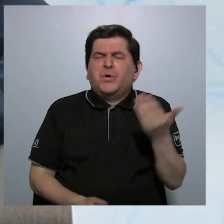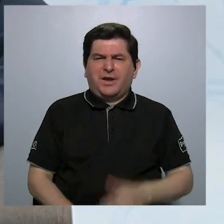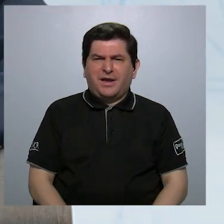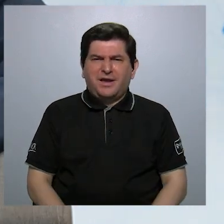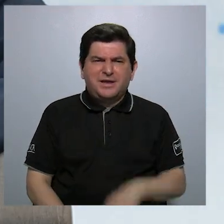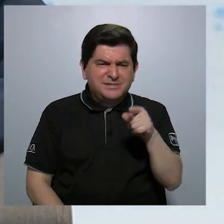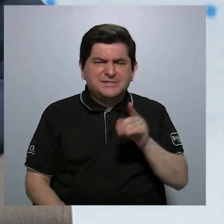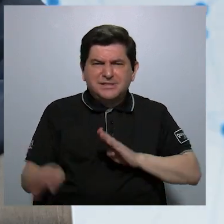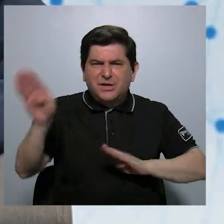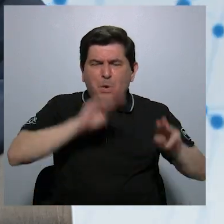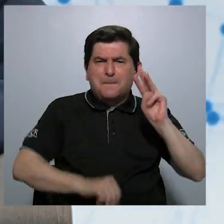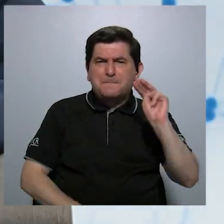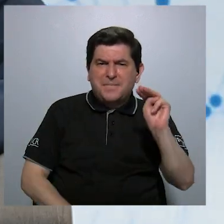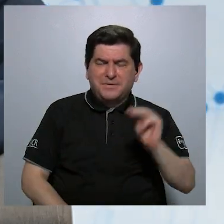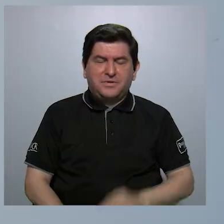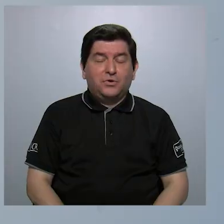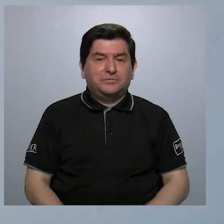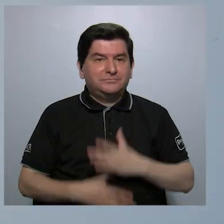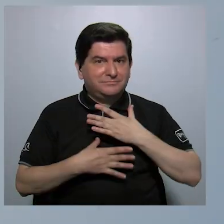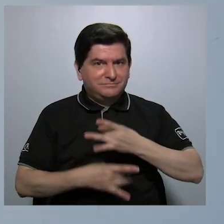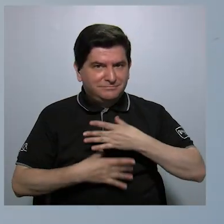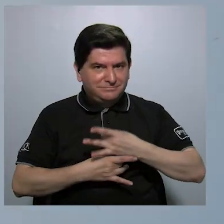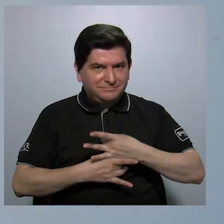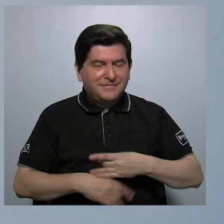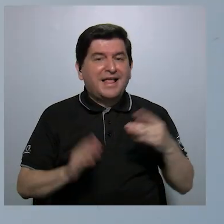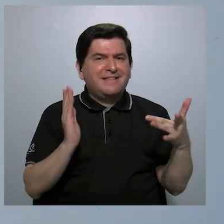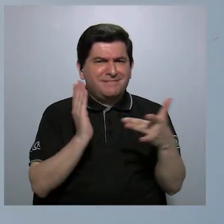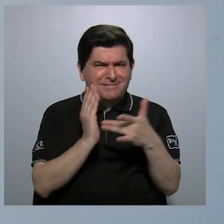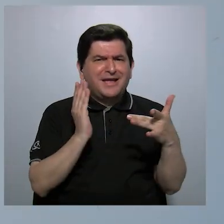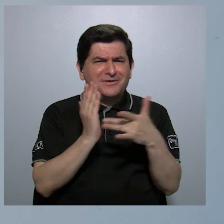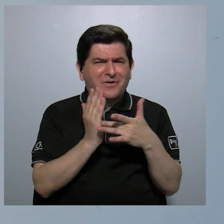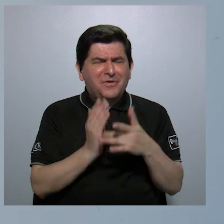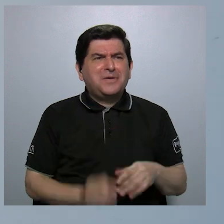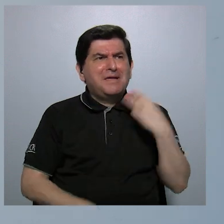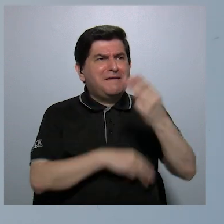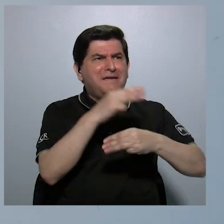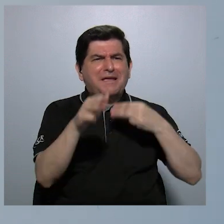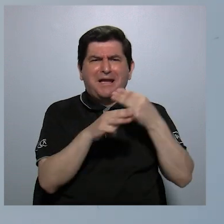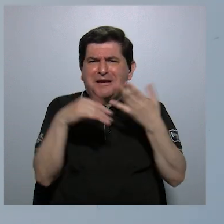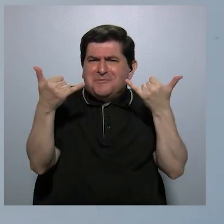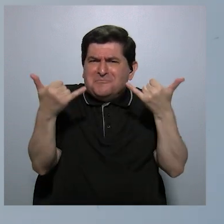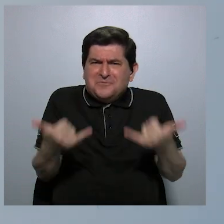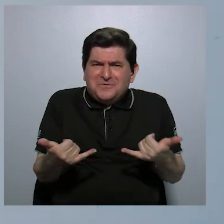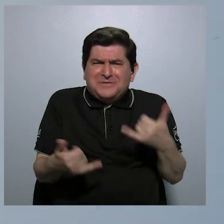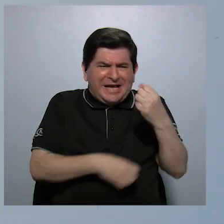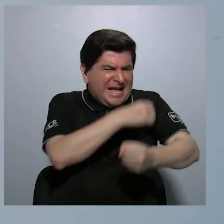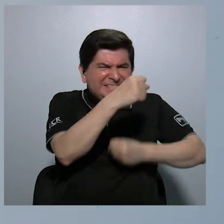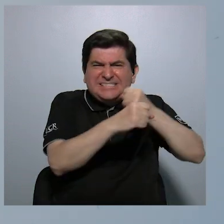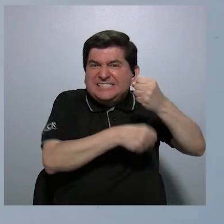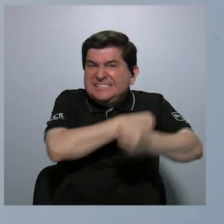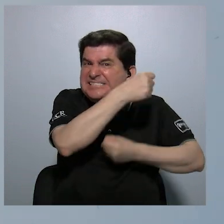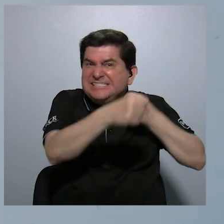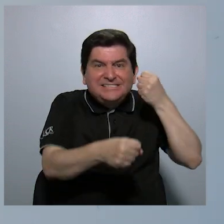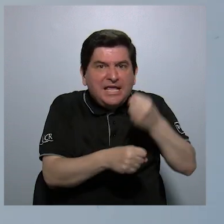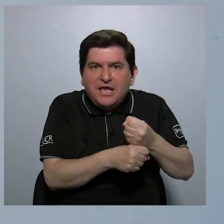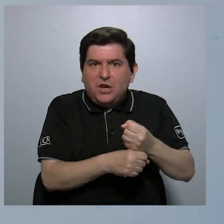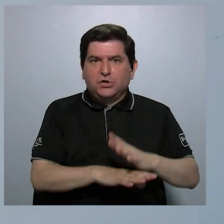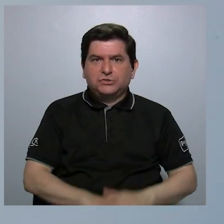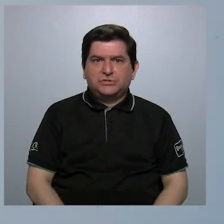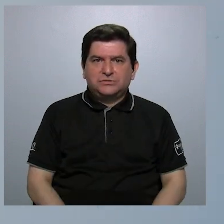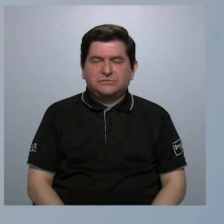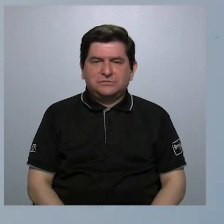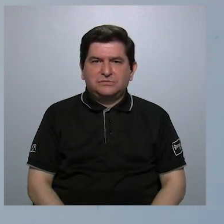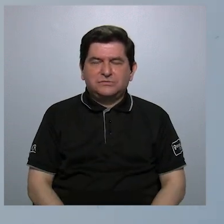con respecto al biometano? Sí, es muy interesante porque esta tecnología ha estado en el mundo durante siglos.